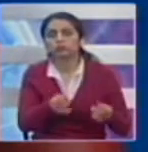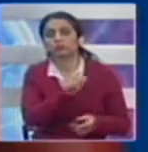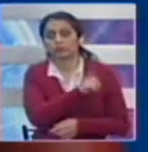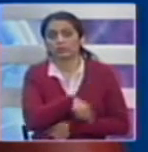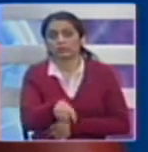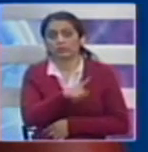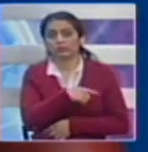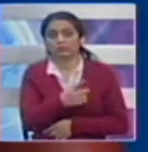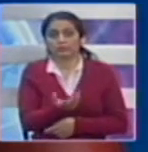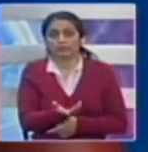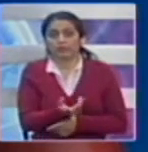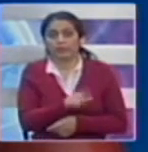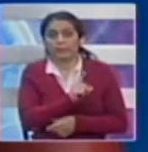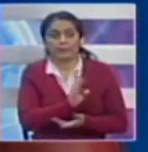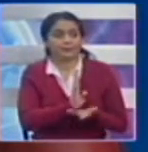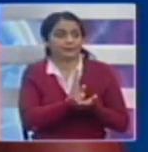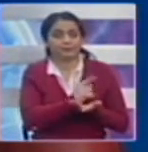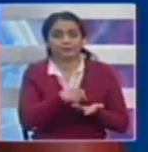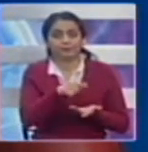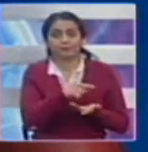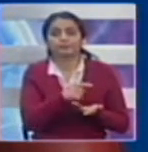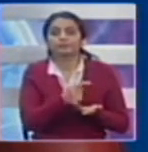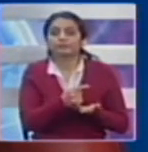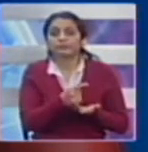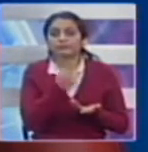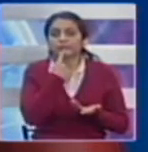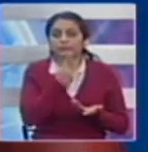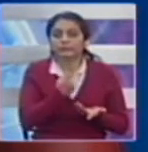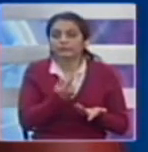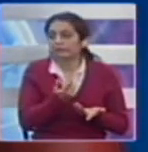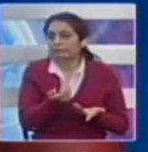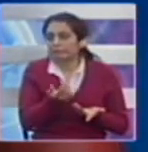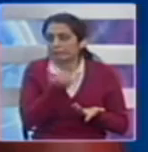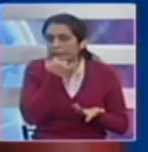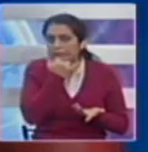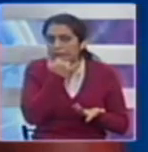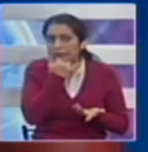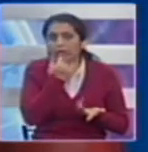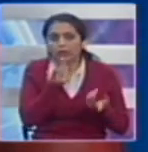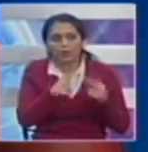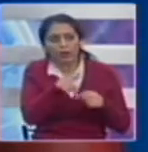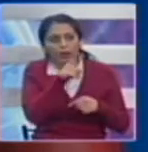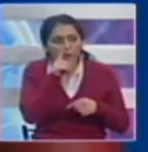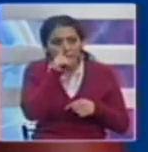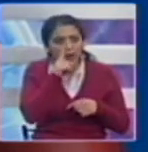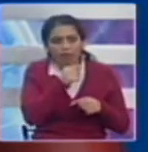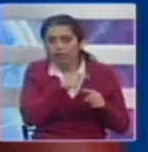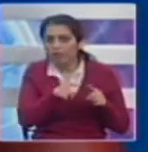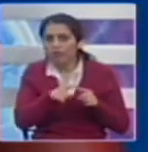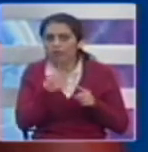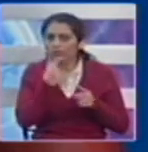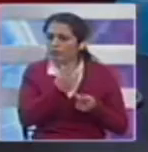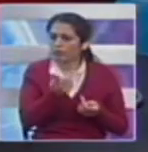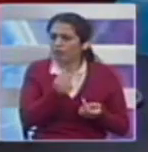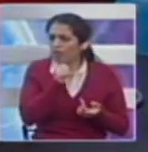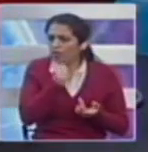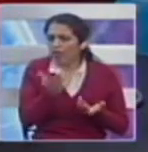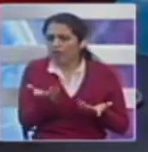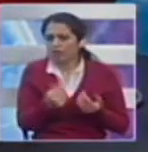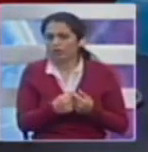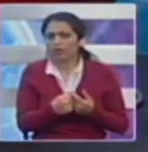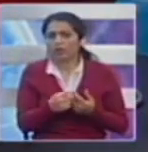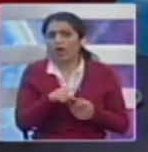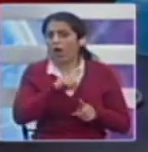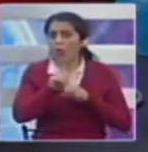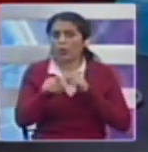aparte de los afiliados que son atendidos, también nuestro personal que labora con ellos, por la falta falta de predisposición que existe a veces en los